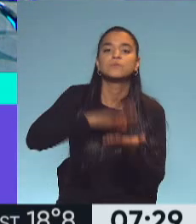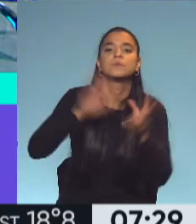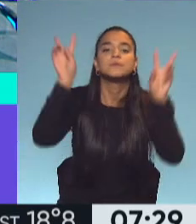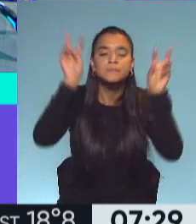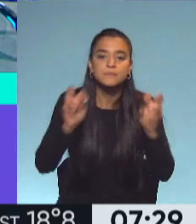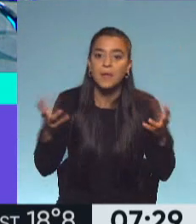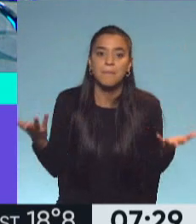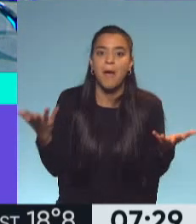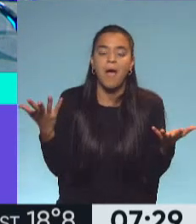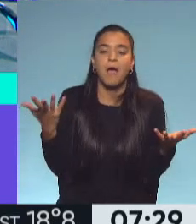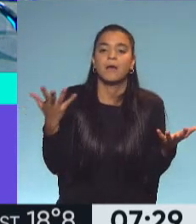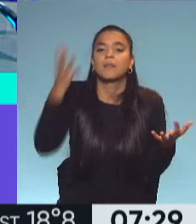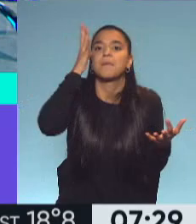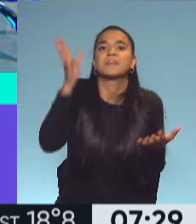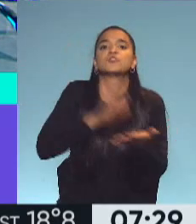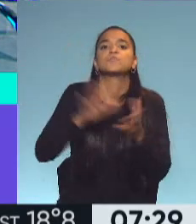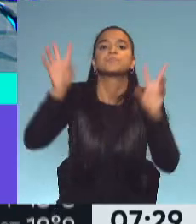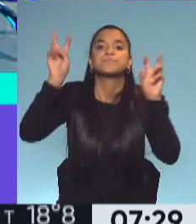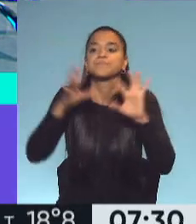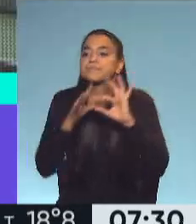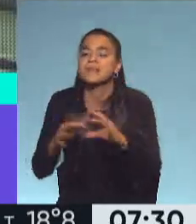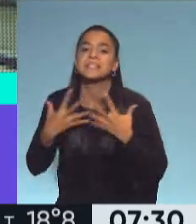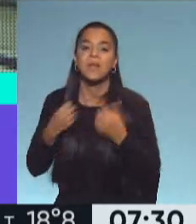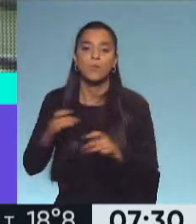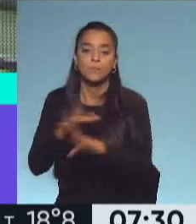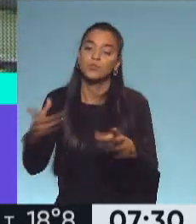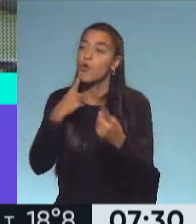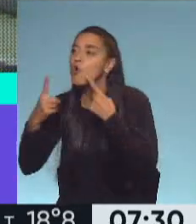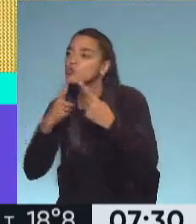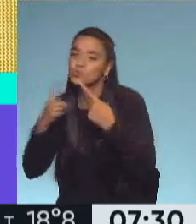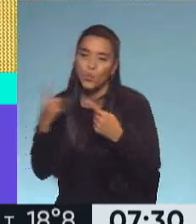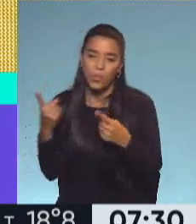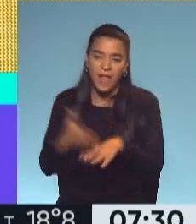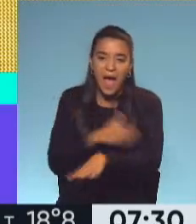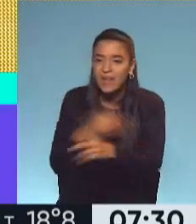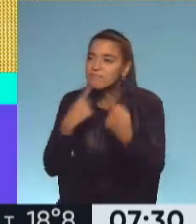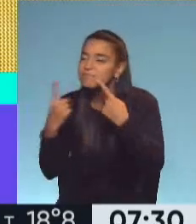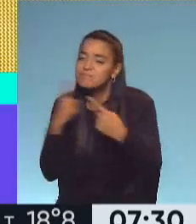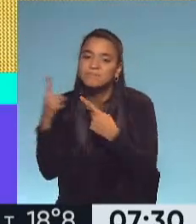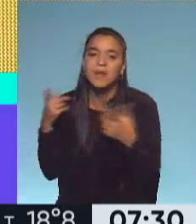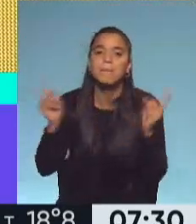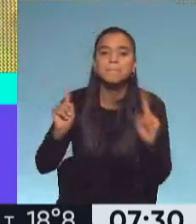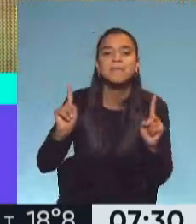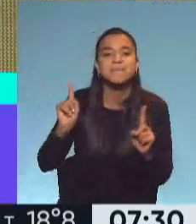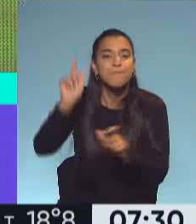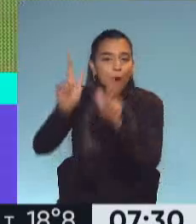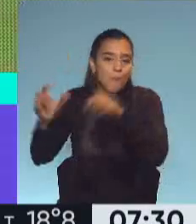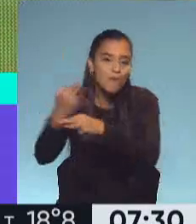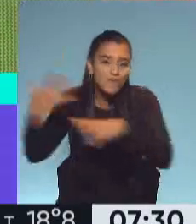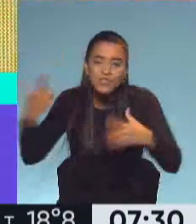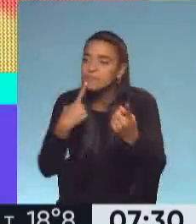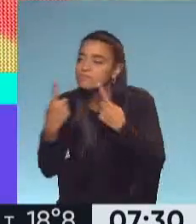les exceden, como es el caso sanitario, epidemiológico, suelen consultar ellos a sus propios peritos